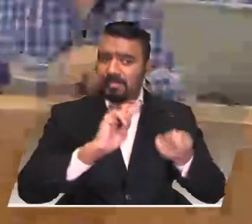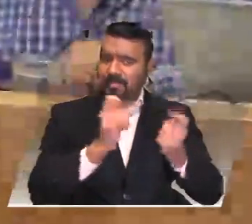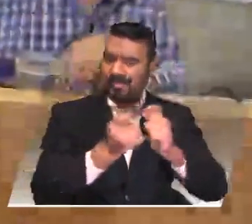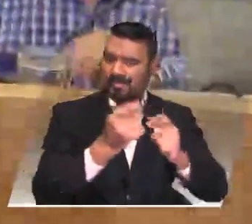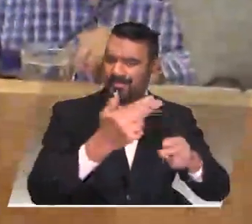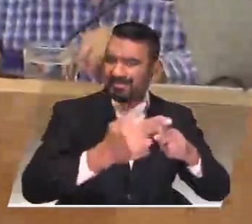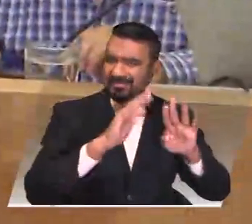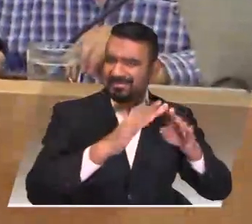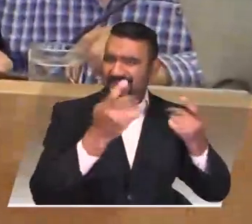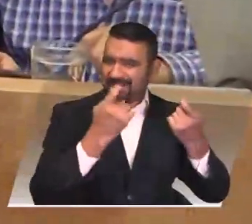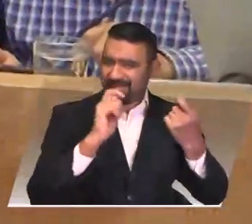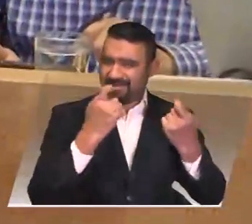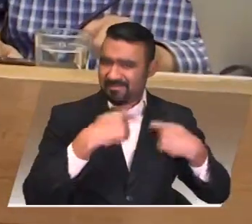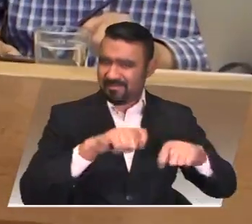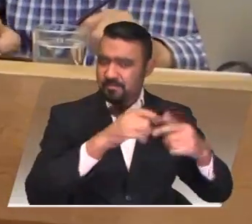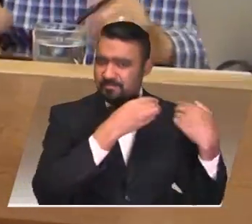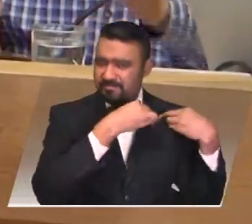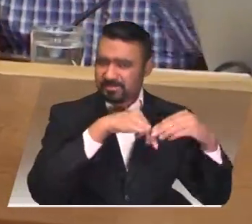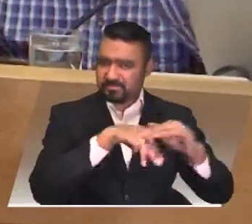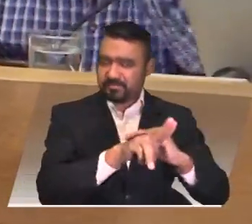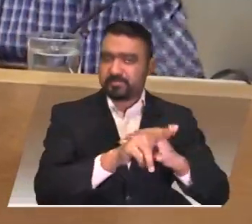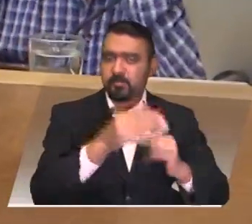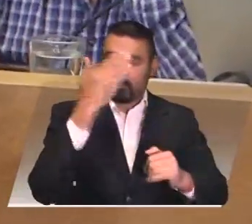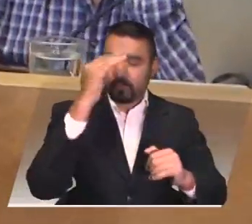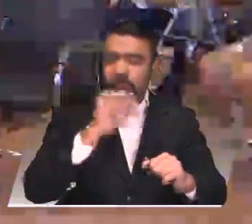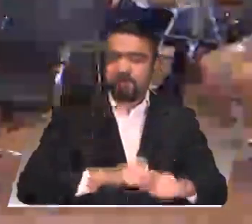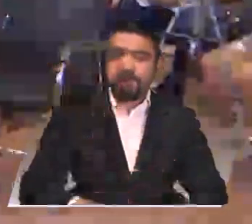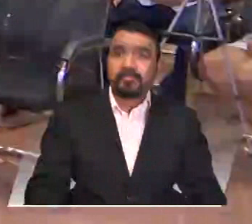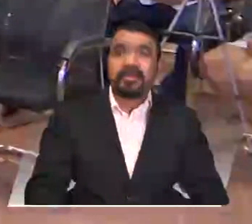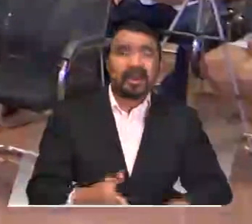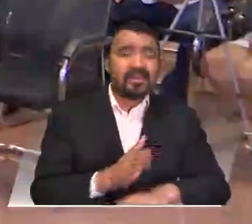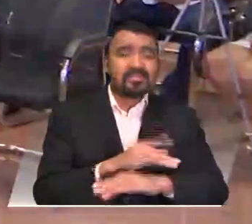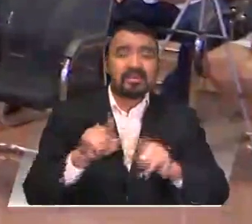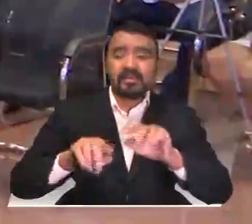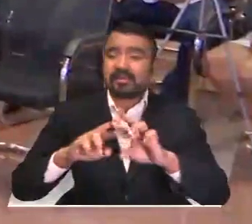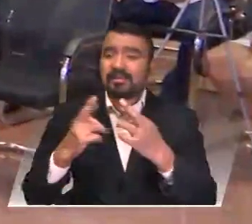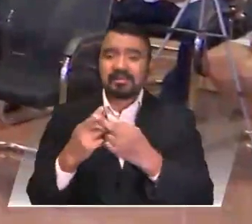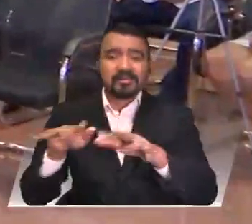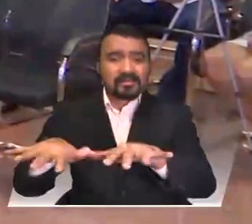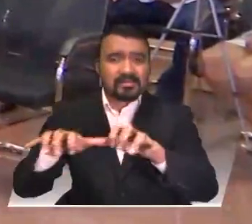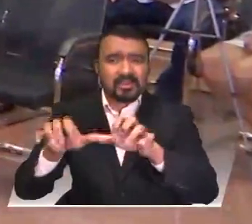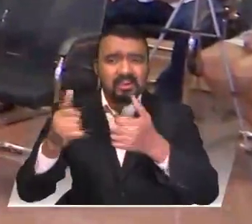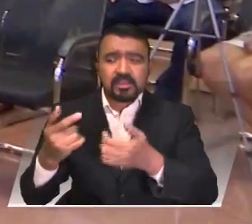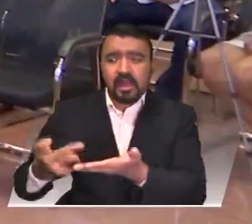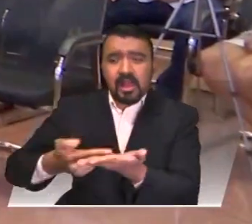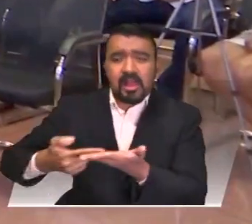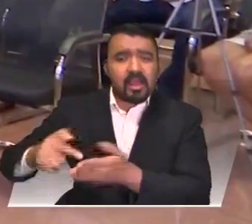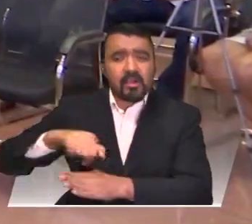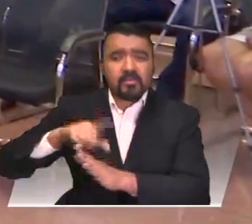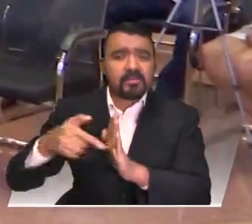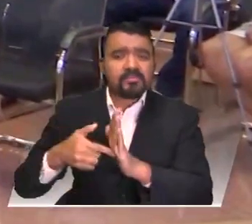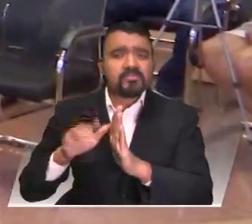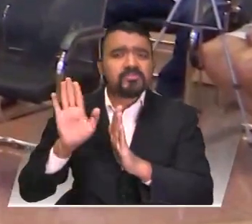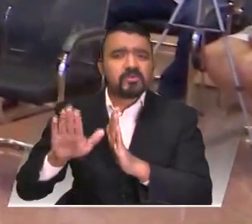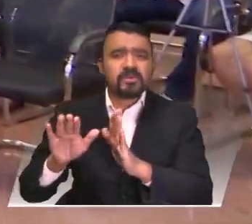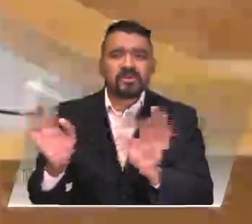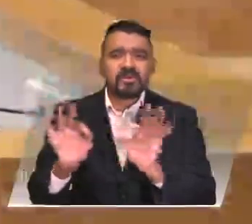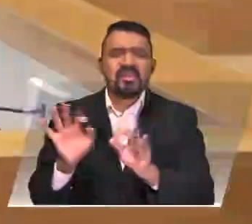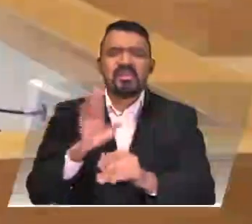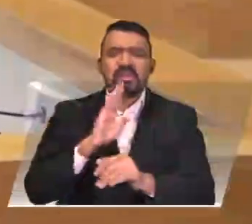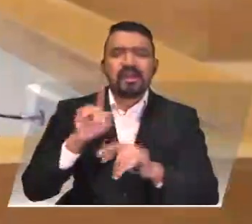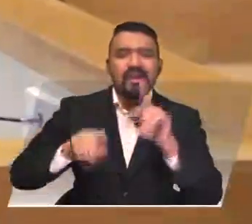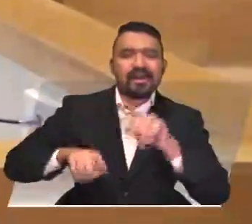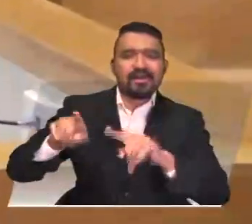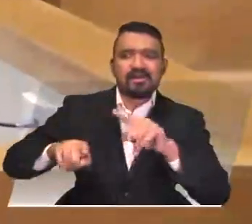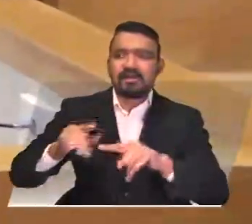durante las sesiones extraordinarias, no se pudo surtir el debate de la fábrica de licores de Antioquia porque ni siquiera fueron